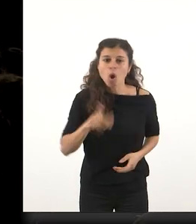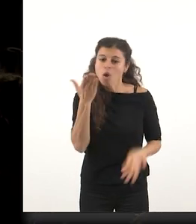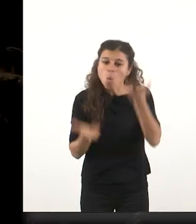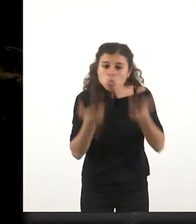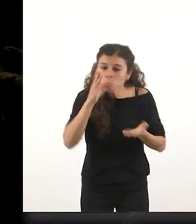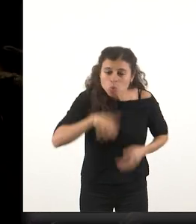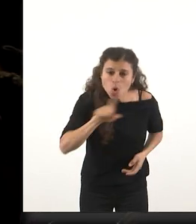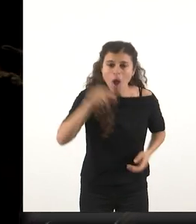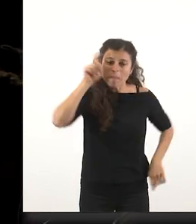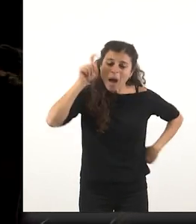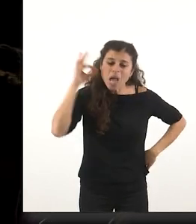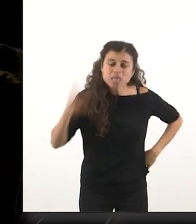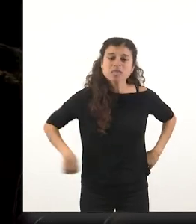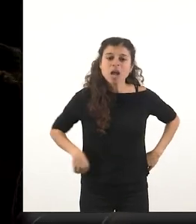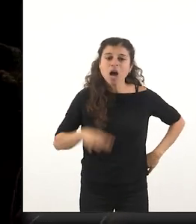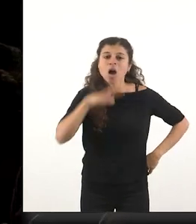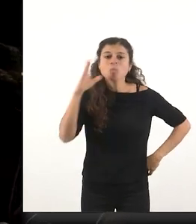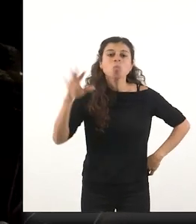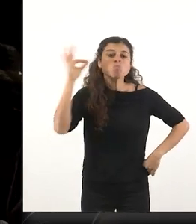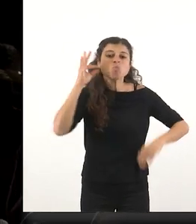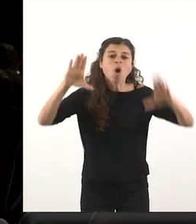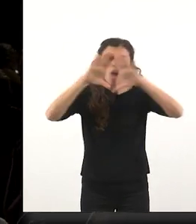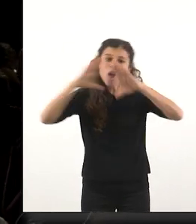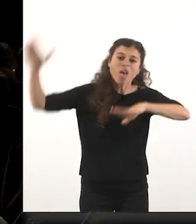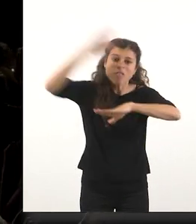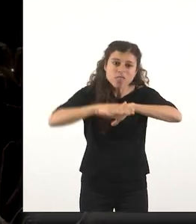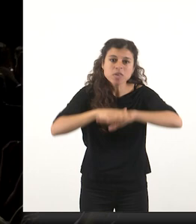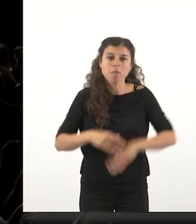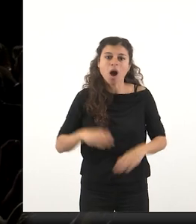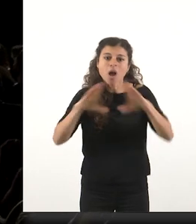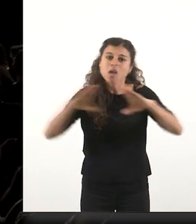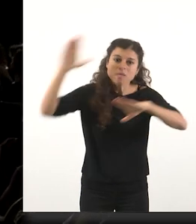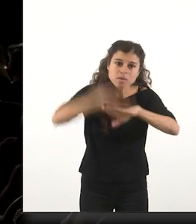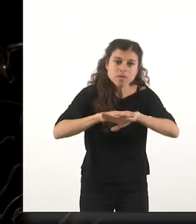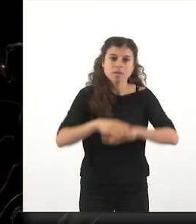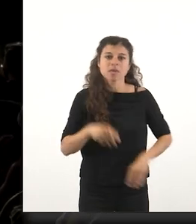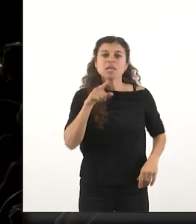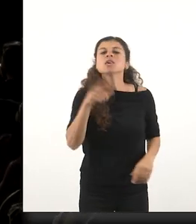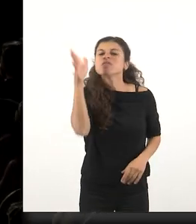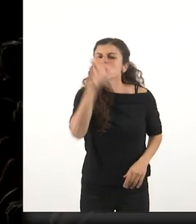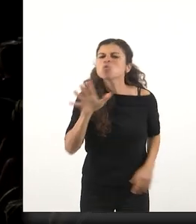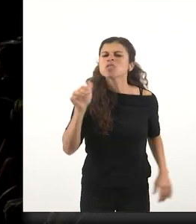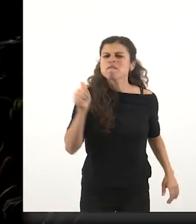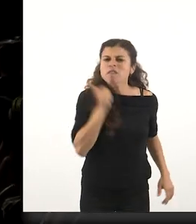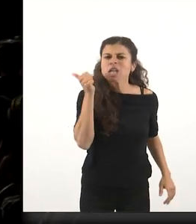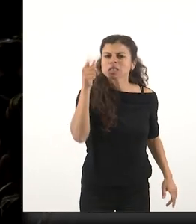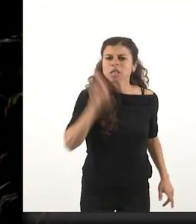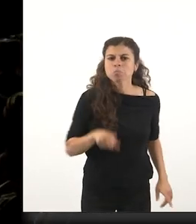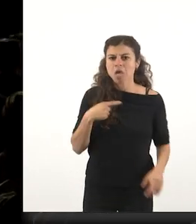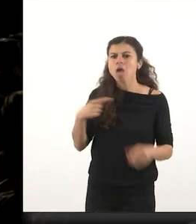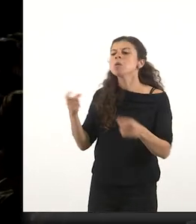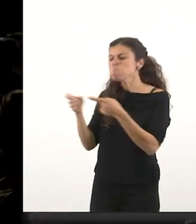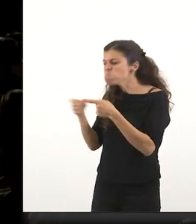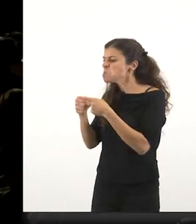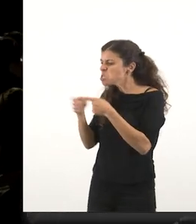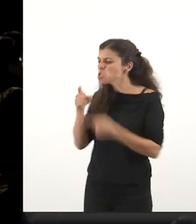maestra. Porque el embrismo también existe, el embrismo existe. Y las denuncias falsas también. A mi tío le ha pasado, gilipollas,